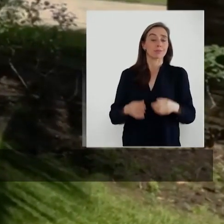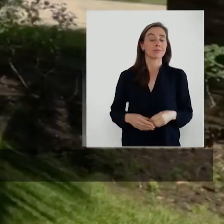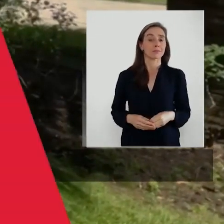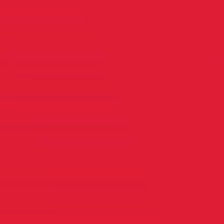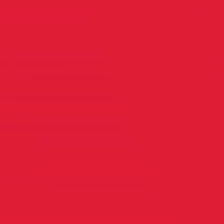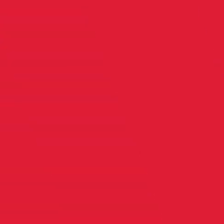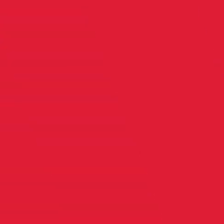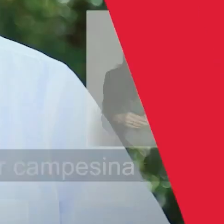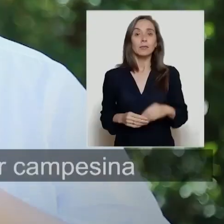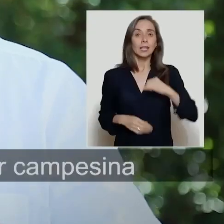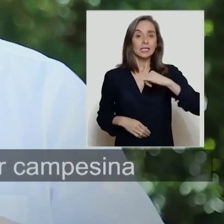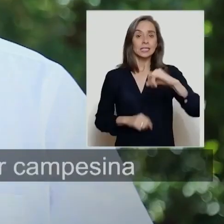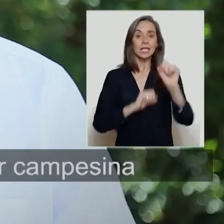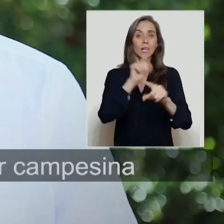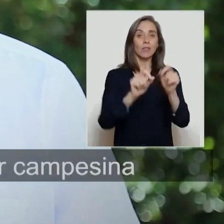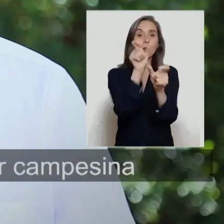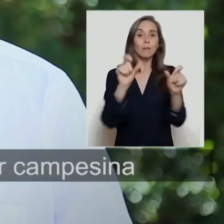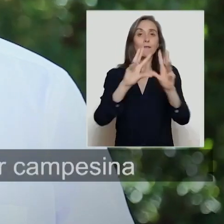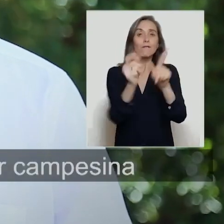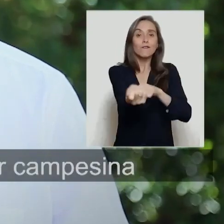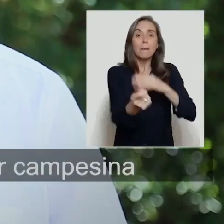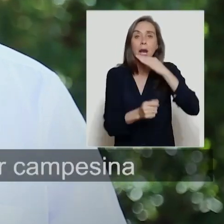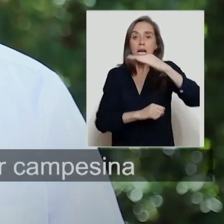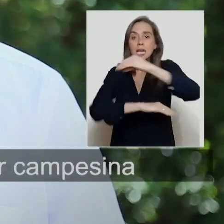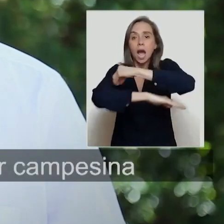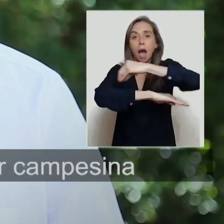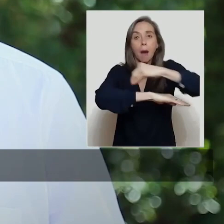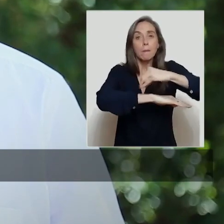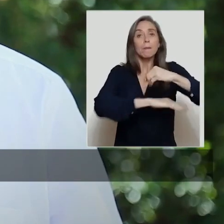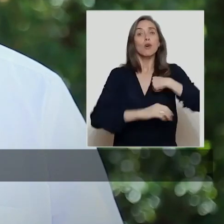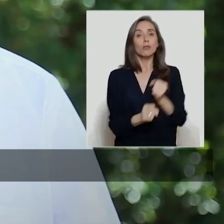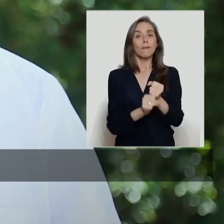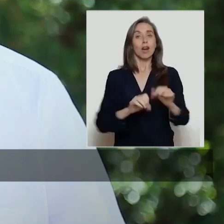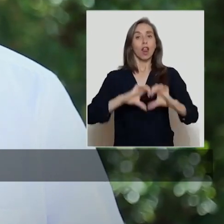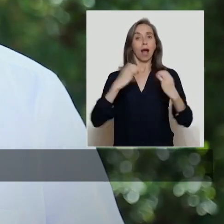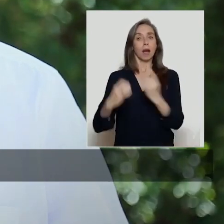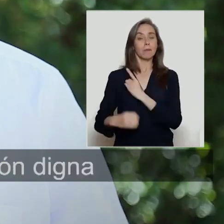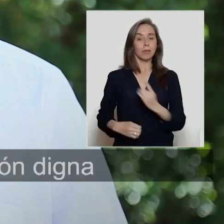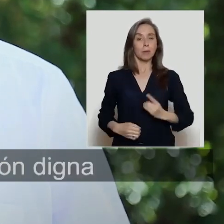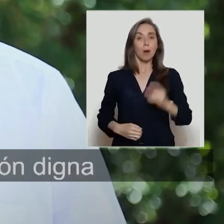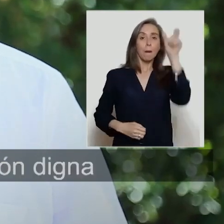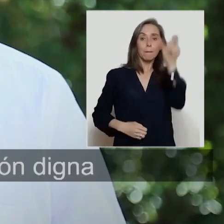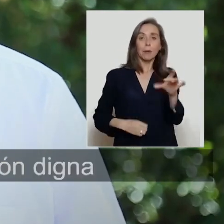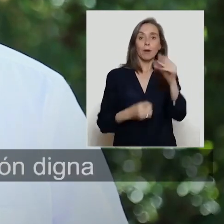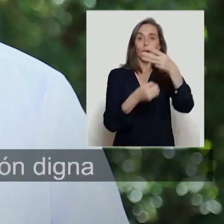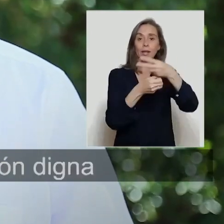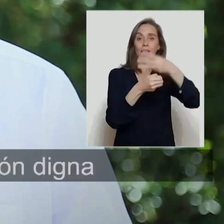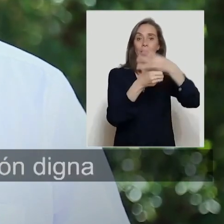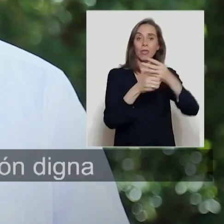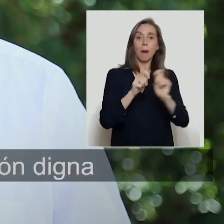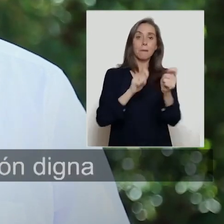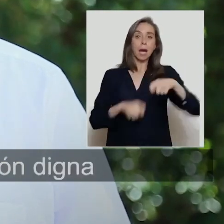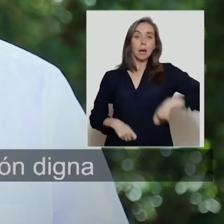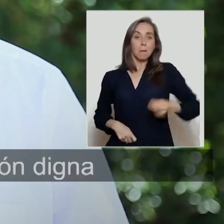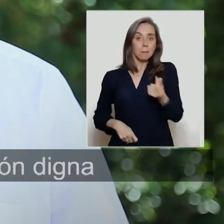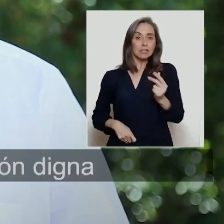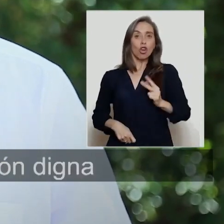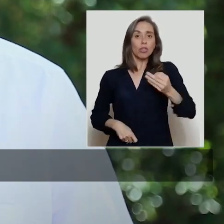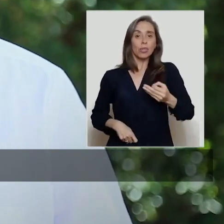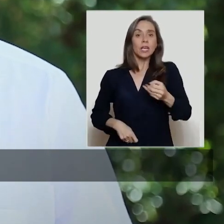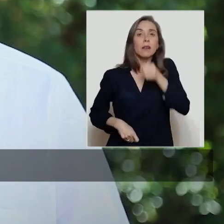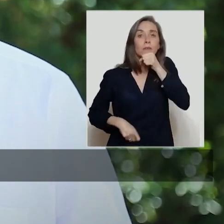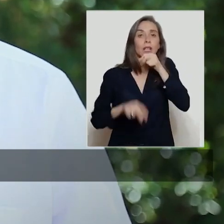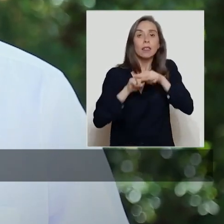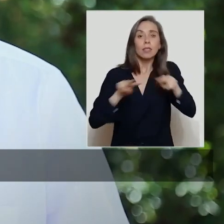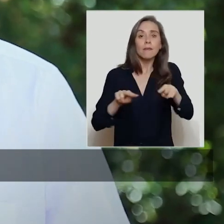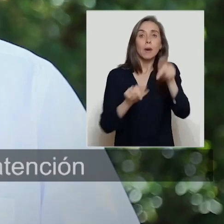viene. Para seguir defendiendo la agricultura familiar campesina desde la Cámara de Diputados, para que el adulto mayor tenga una pensión digna y